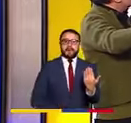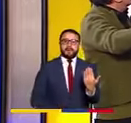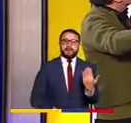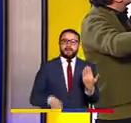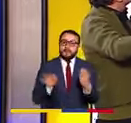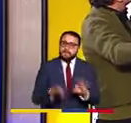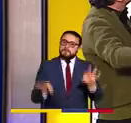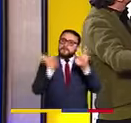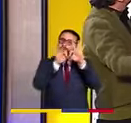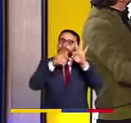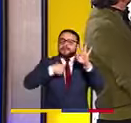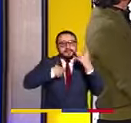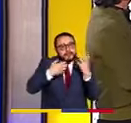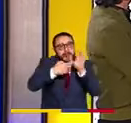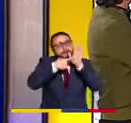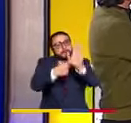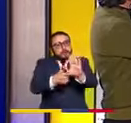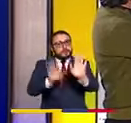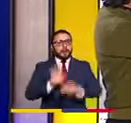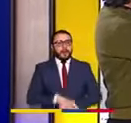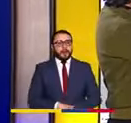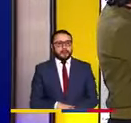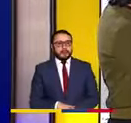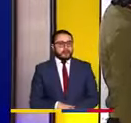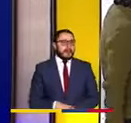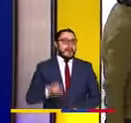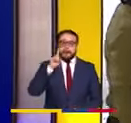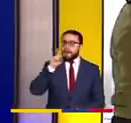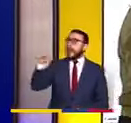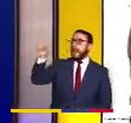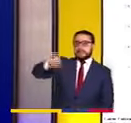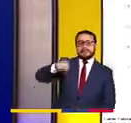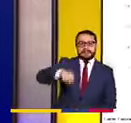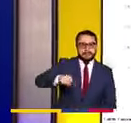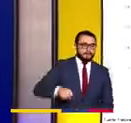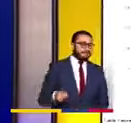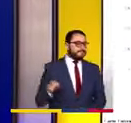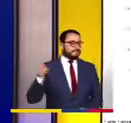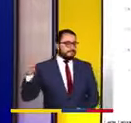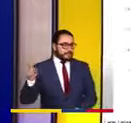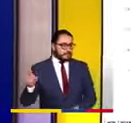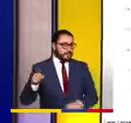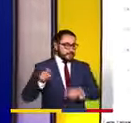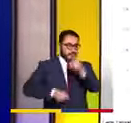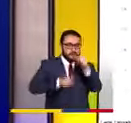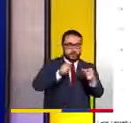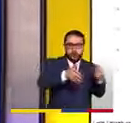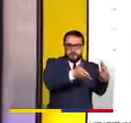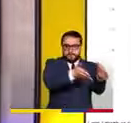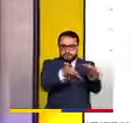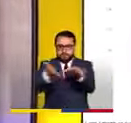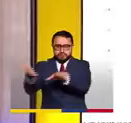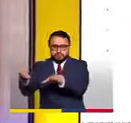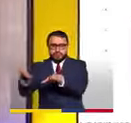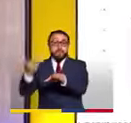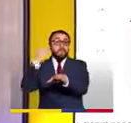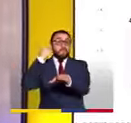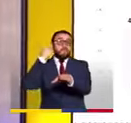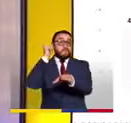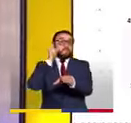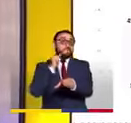que quería yo presentar. Esta sí es, mira. Número y razón de mortalidad materna,